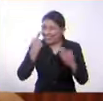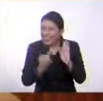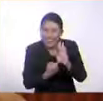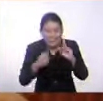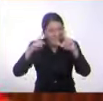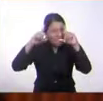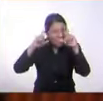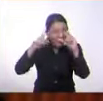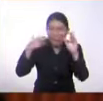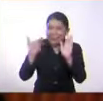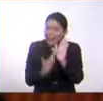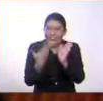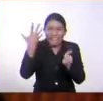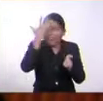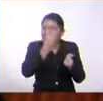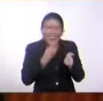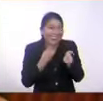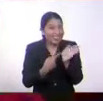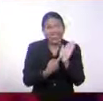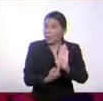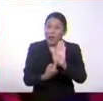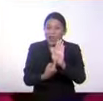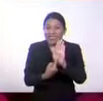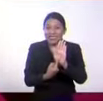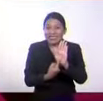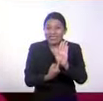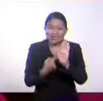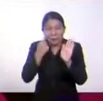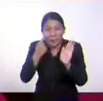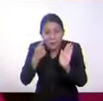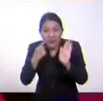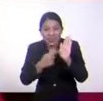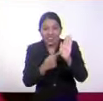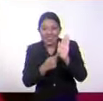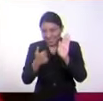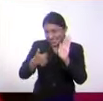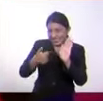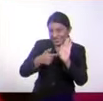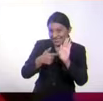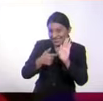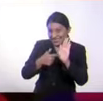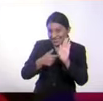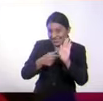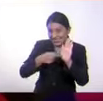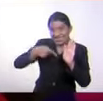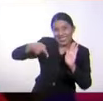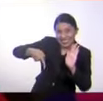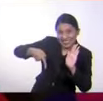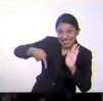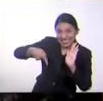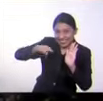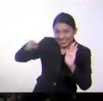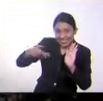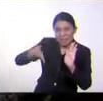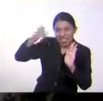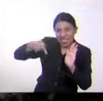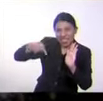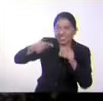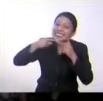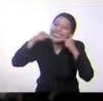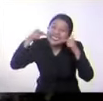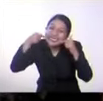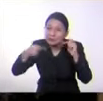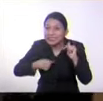foto ideal para mi álbum! ¡Mira! ¿Qué tal está donde los machos coatíes me